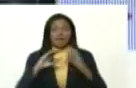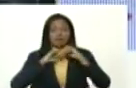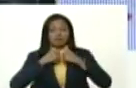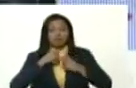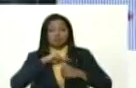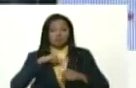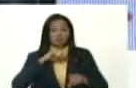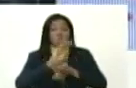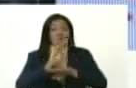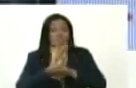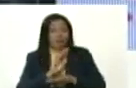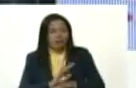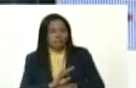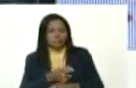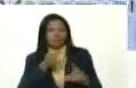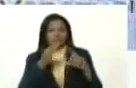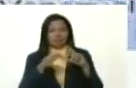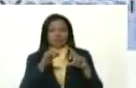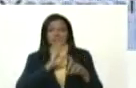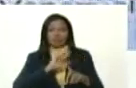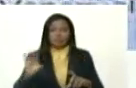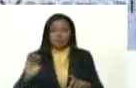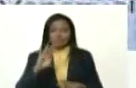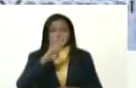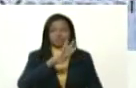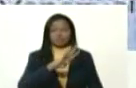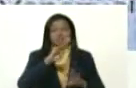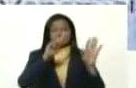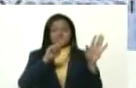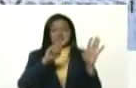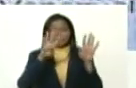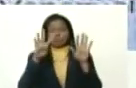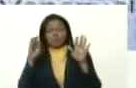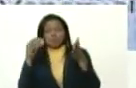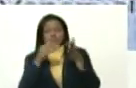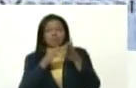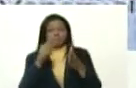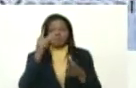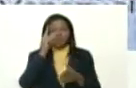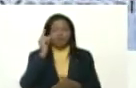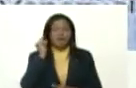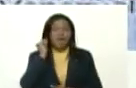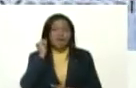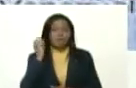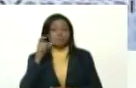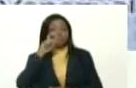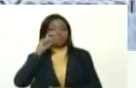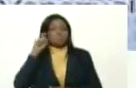protegiendo con el carnet de la patria a 469 mil mujeres embarazadas.